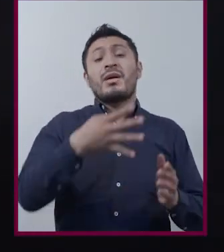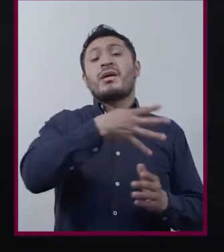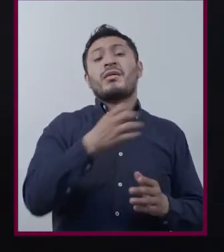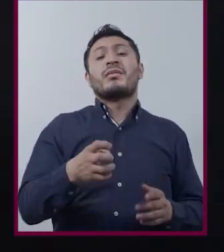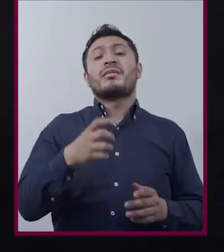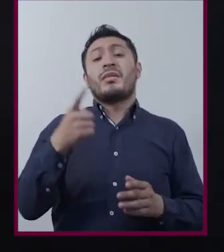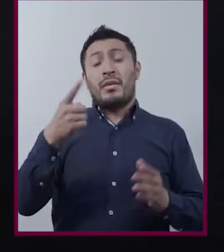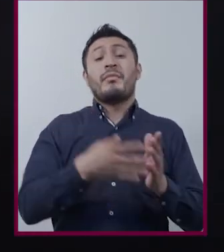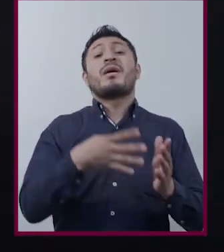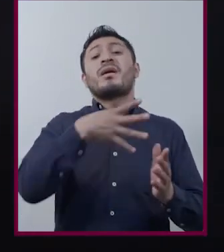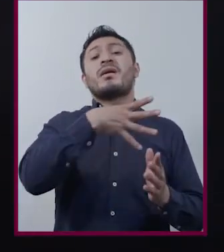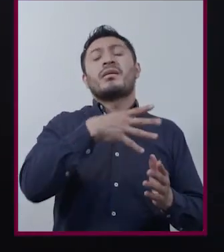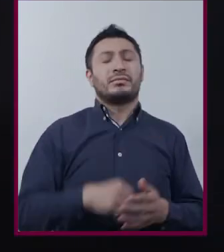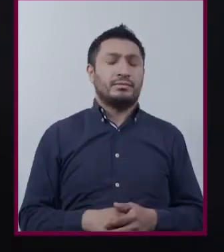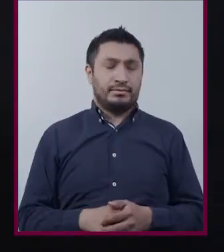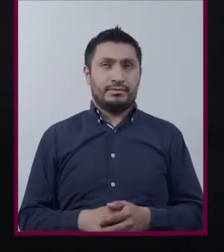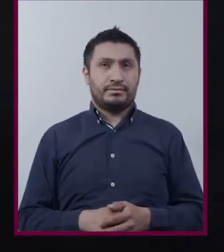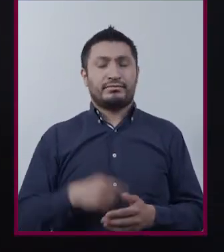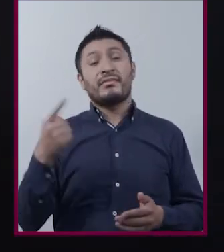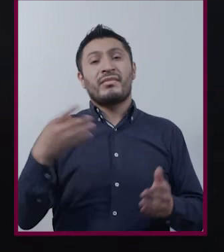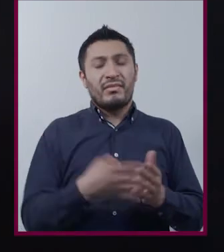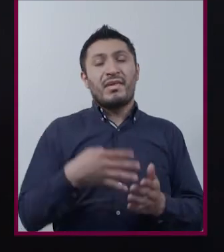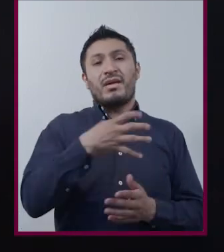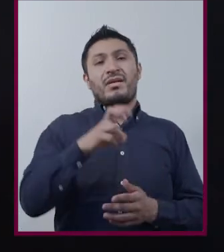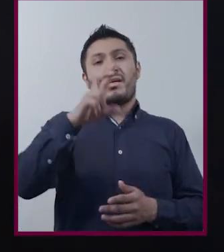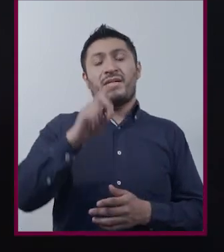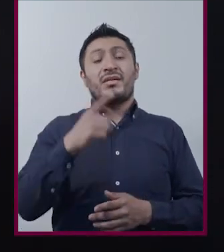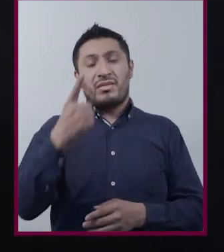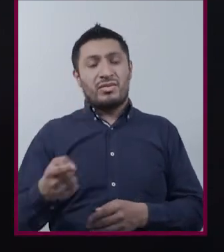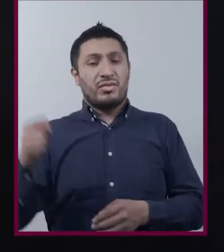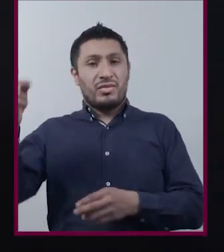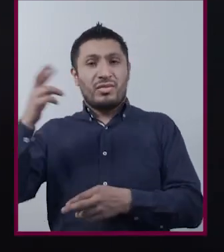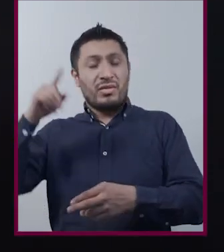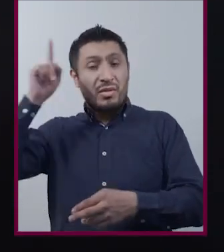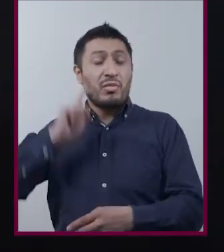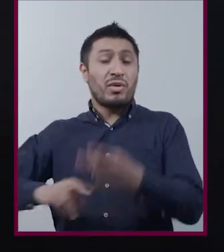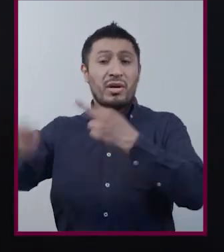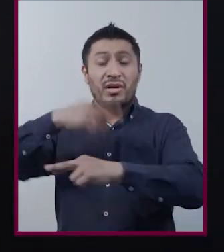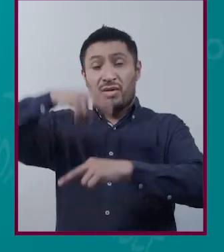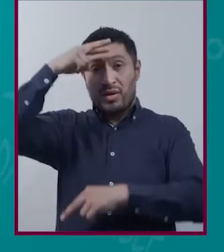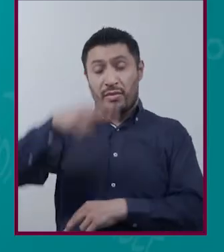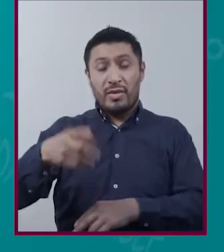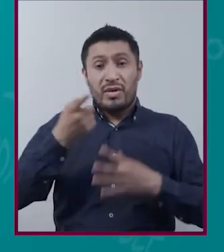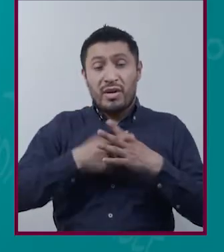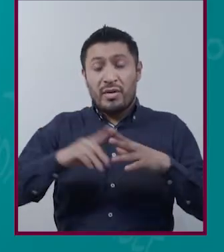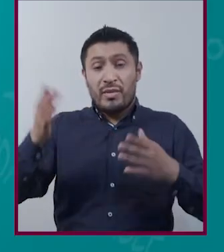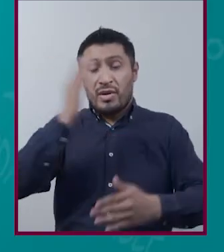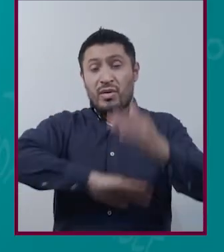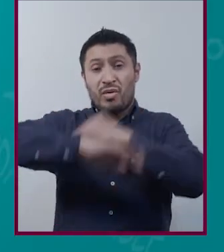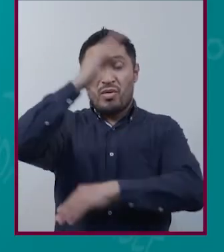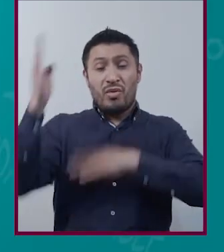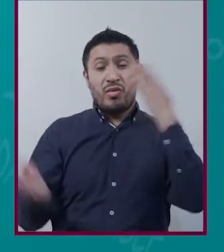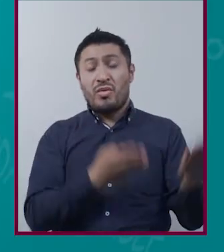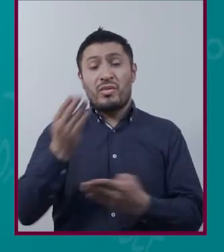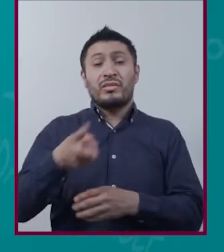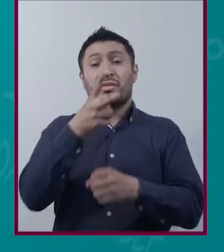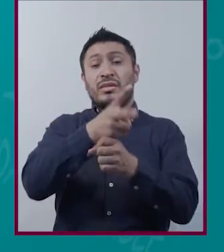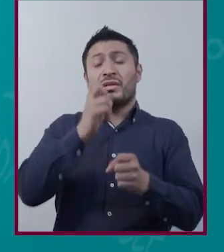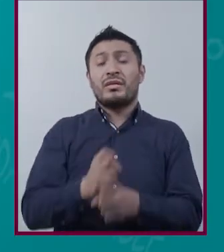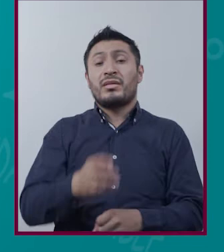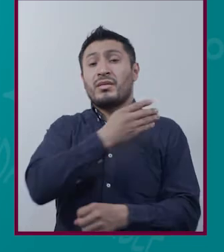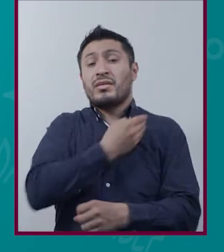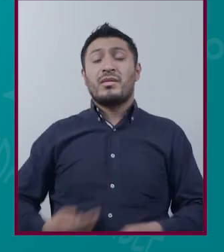1931, Nelly Campobello regresó a México y comenzó a destacar en el mundo de la danza. Por invitación del presidente